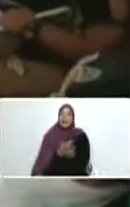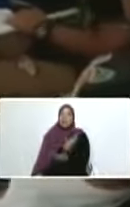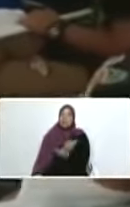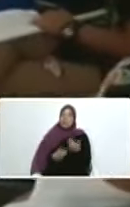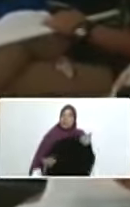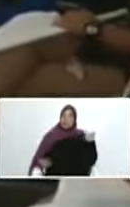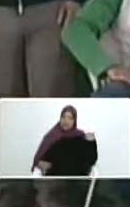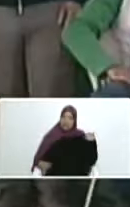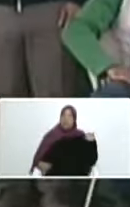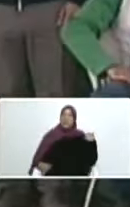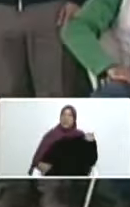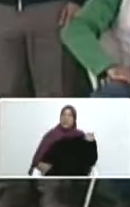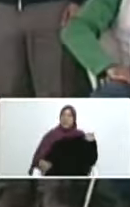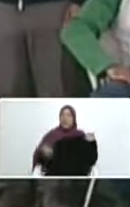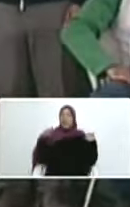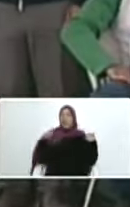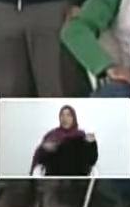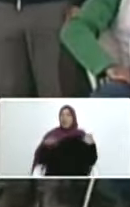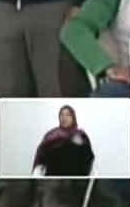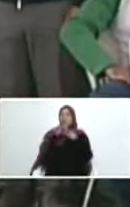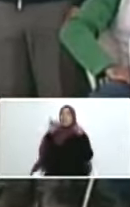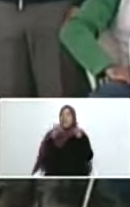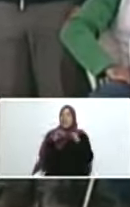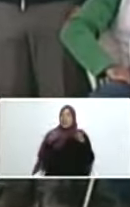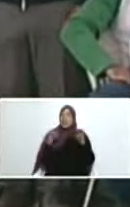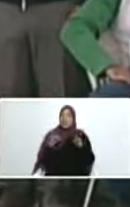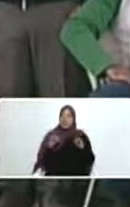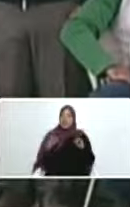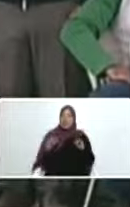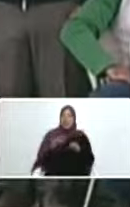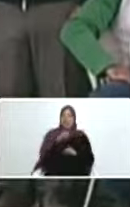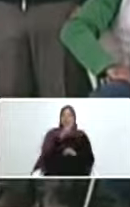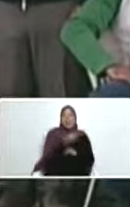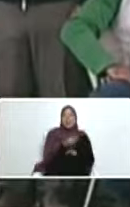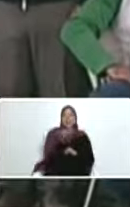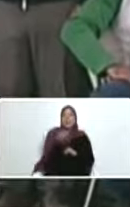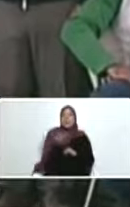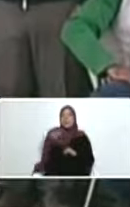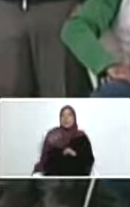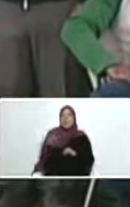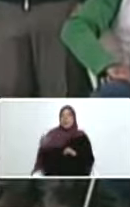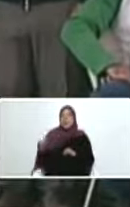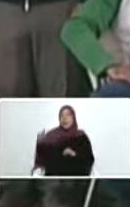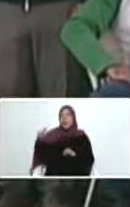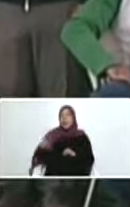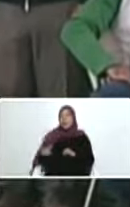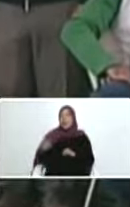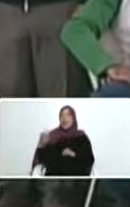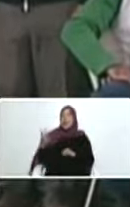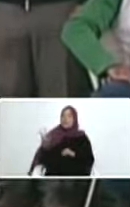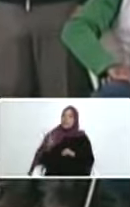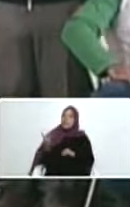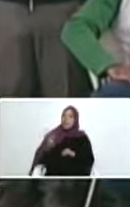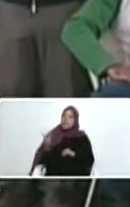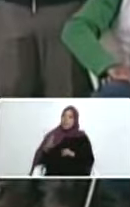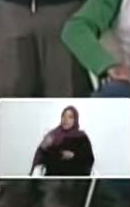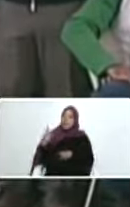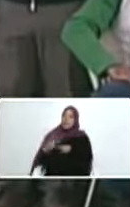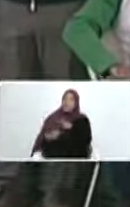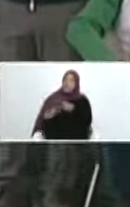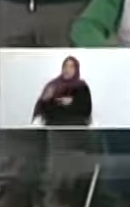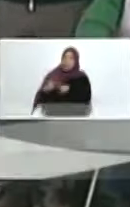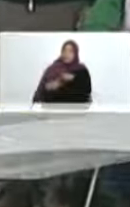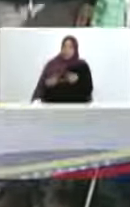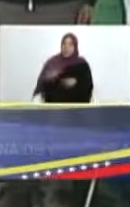presidente. Bueno, aquí felices, todos y todas, porque lo que se ha venido dando en Venezuela con este proceso de